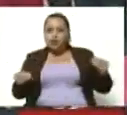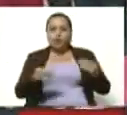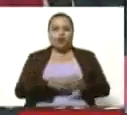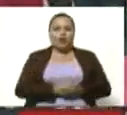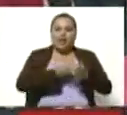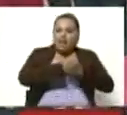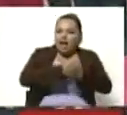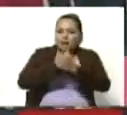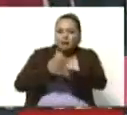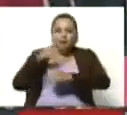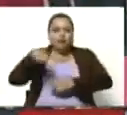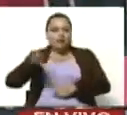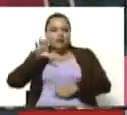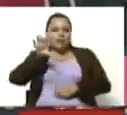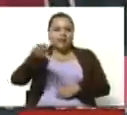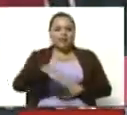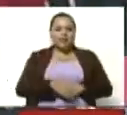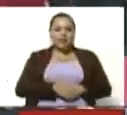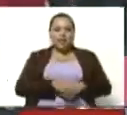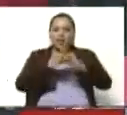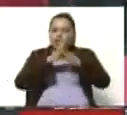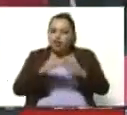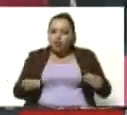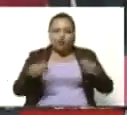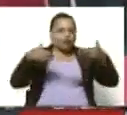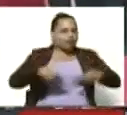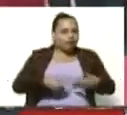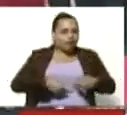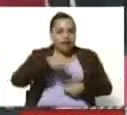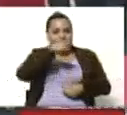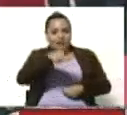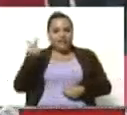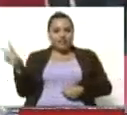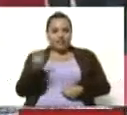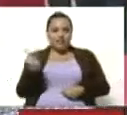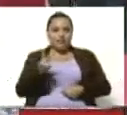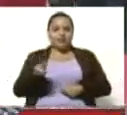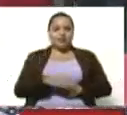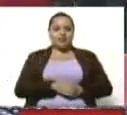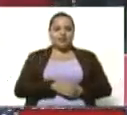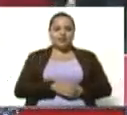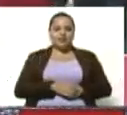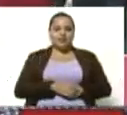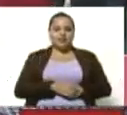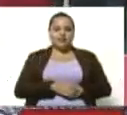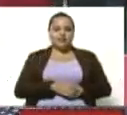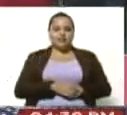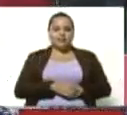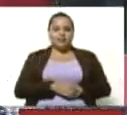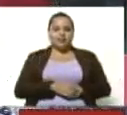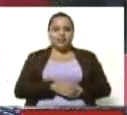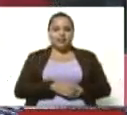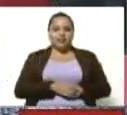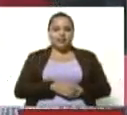amamos a esta patria de todos los que luchamos por esta Venezuela que la queremos soberana